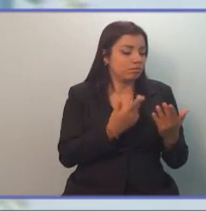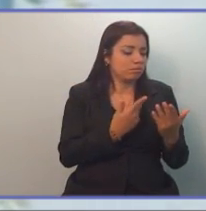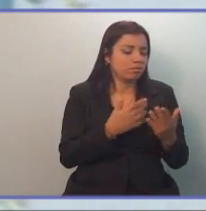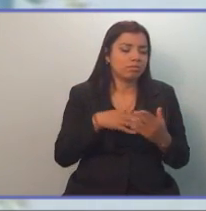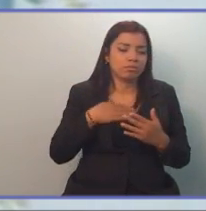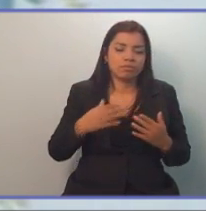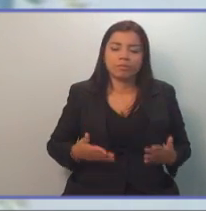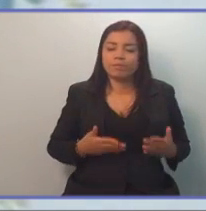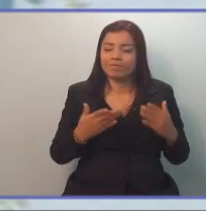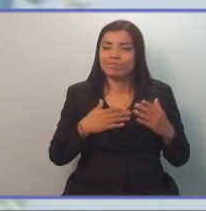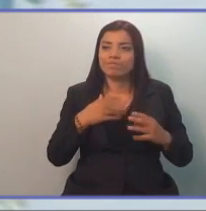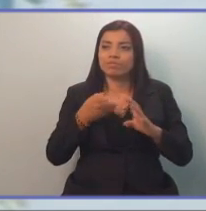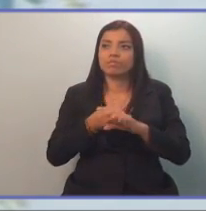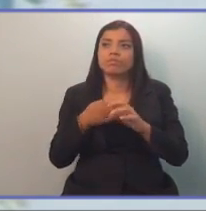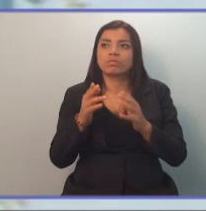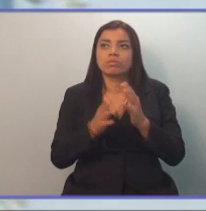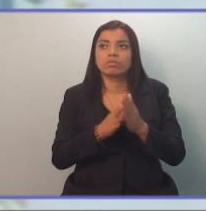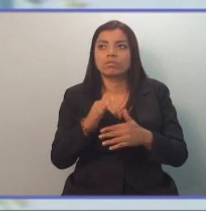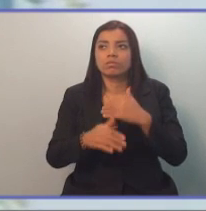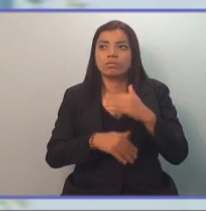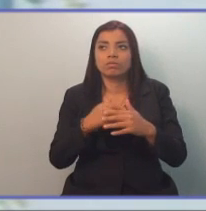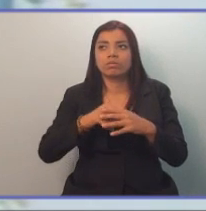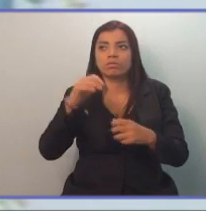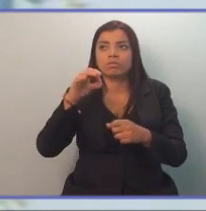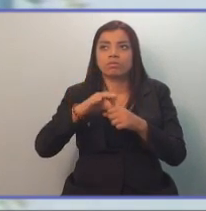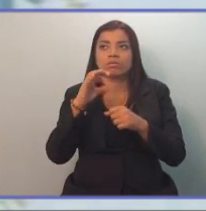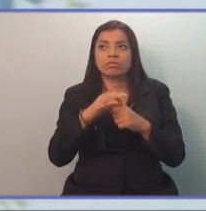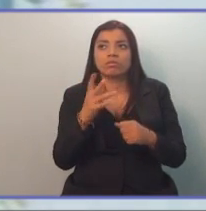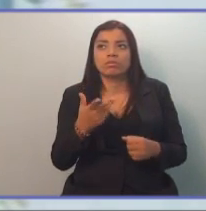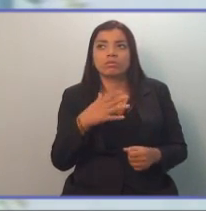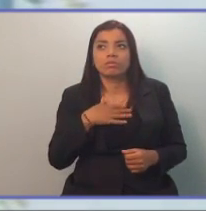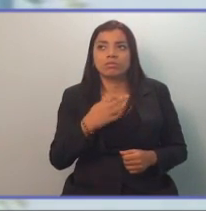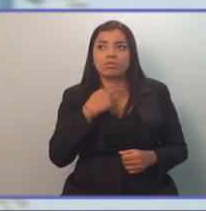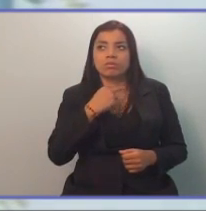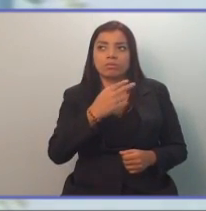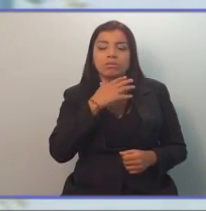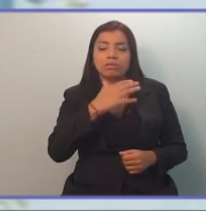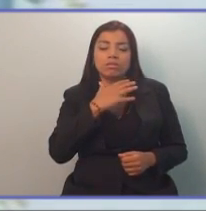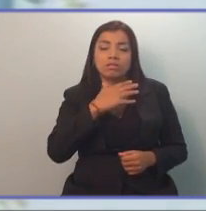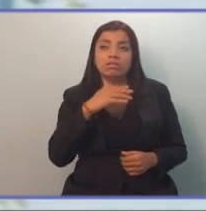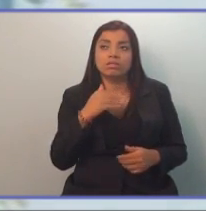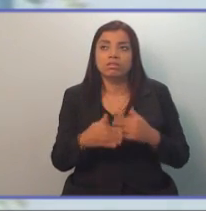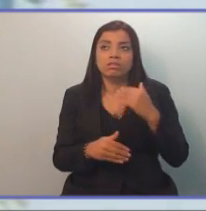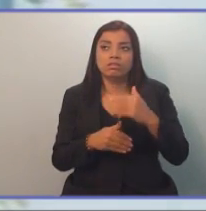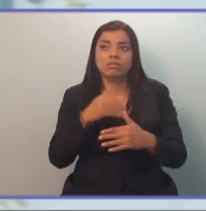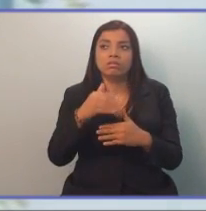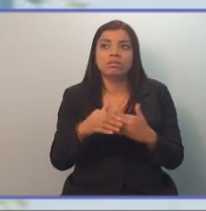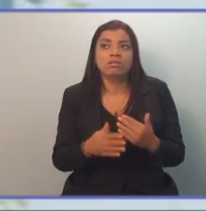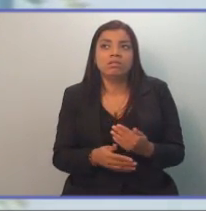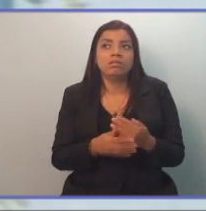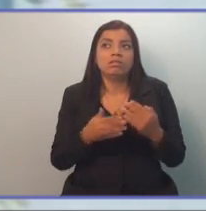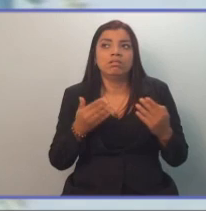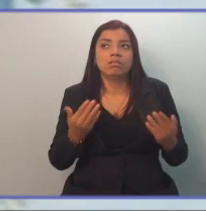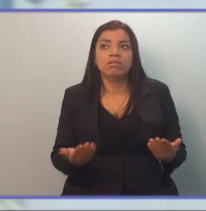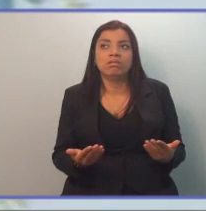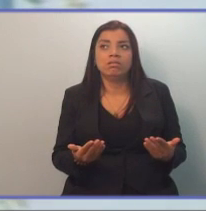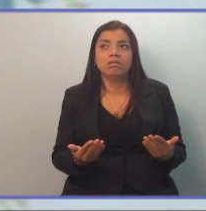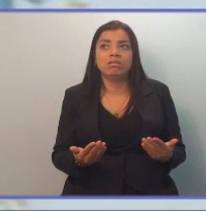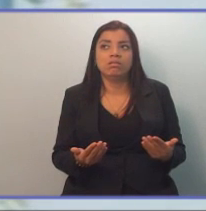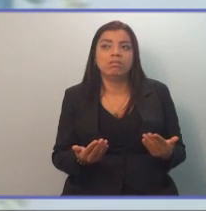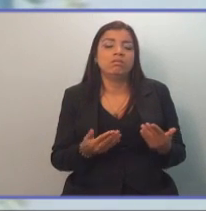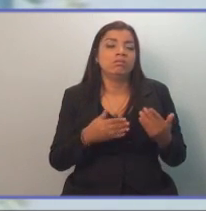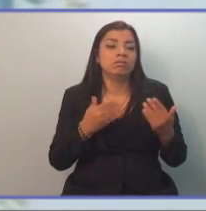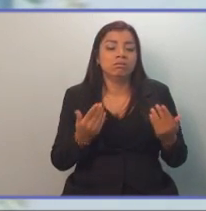proceso de elección? Para mí fue bien difícil tomar la decisión de participar en el proceso, precisamente porque nunca ha existido